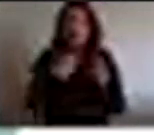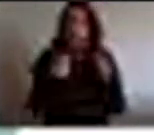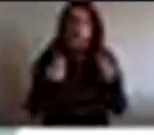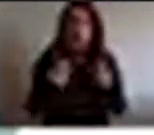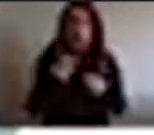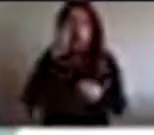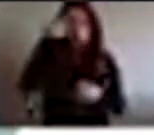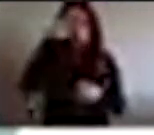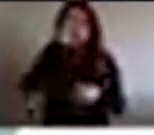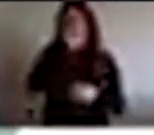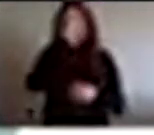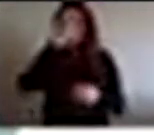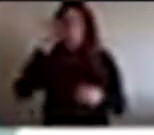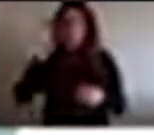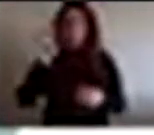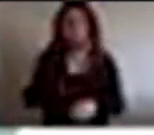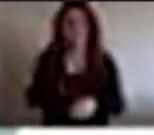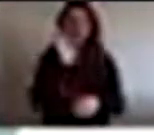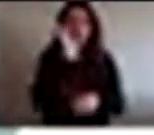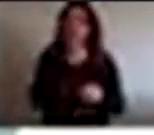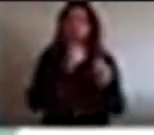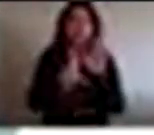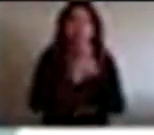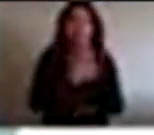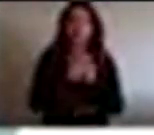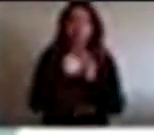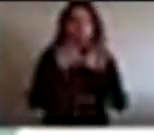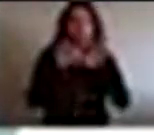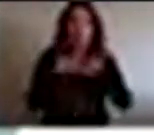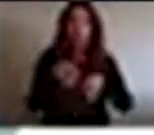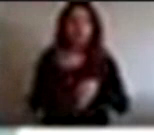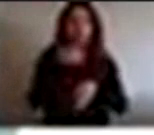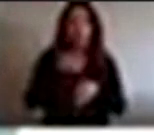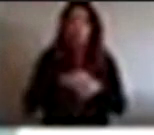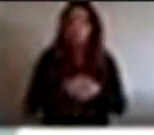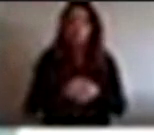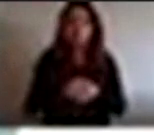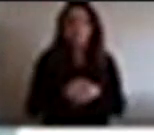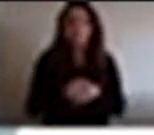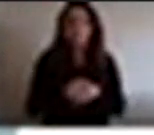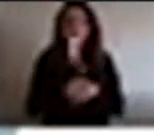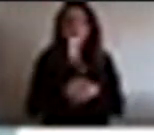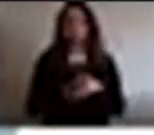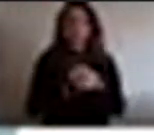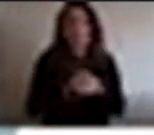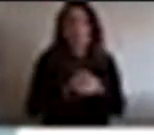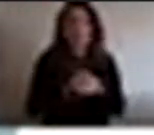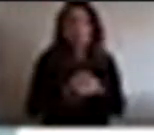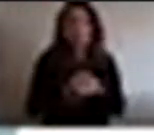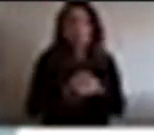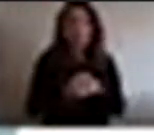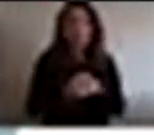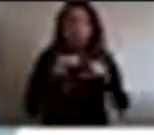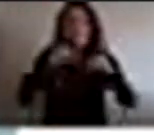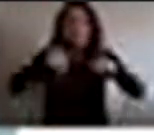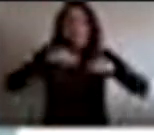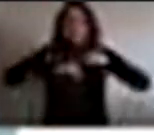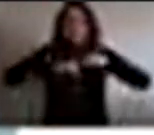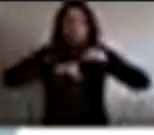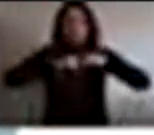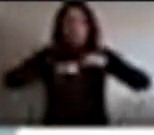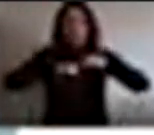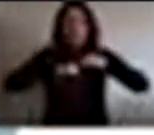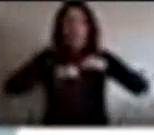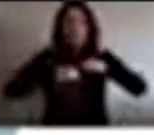Entonces, pues muy interesante conocer la experiencia chilena, muy interesante porque trabajamos muy en llave, las empresas que tienen presencia en Colombia y en